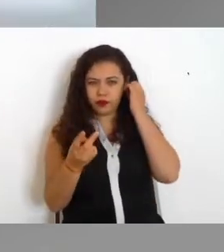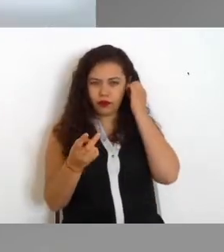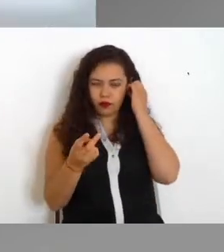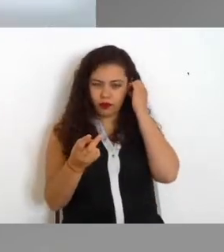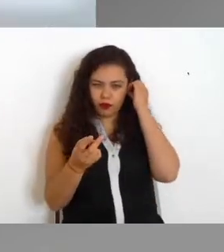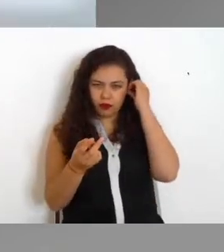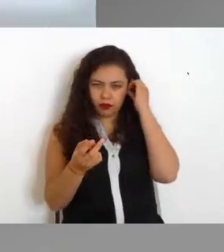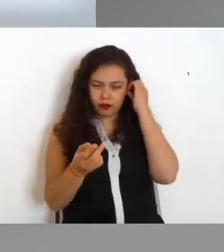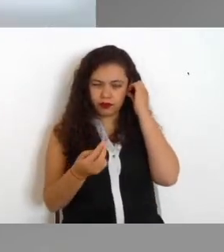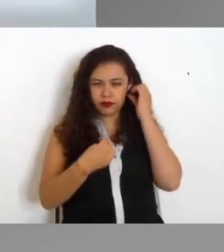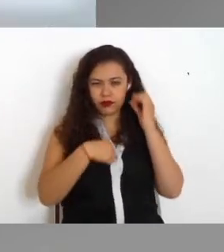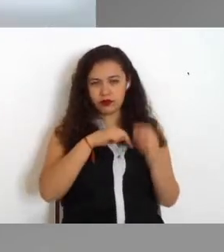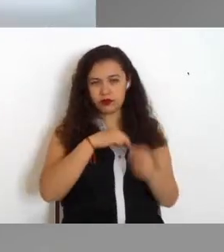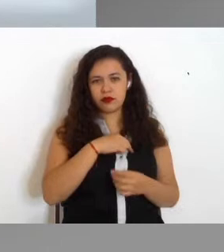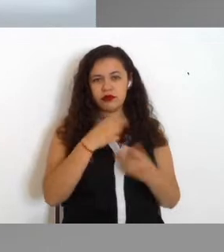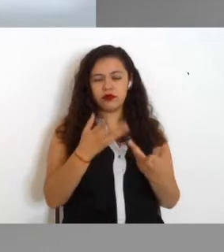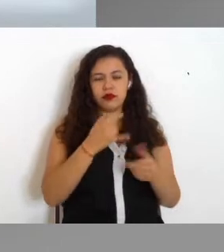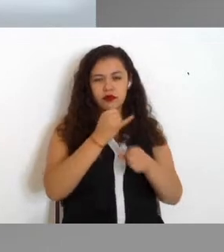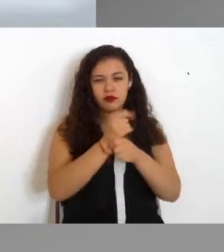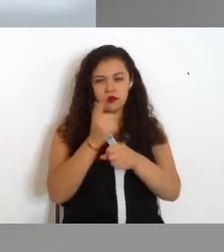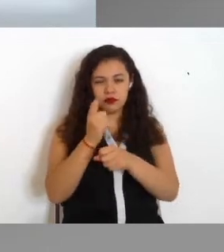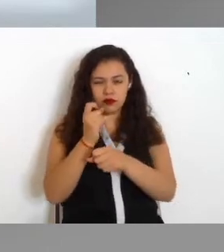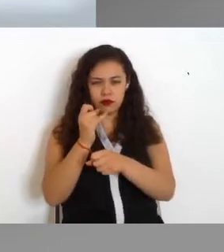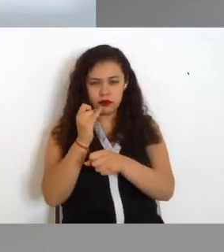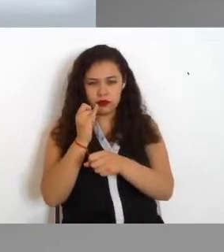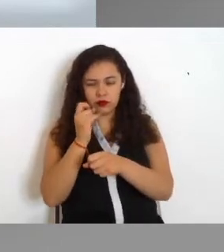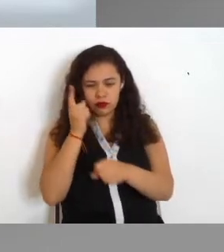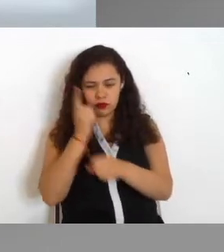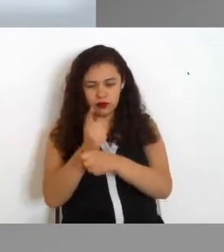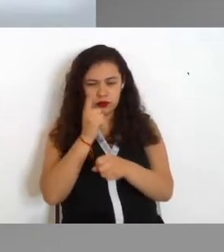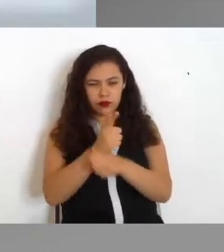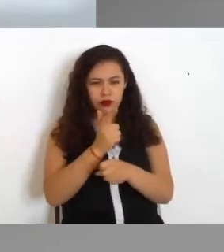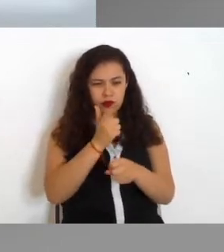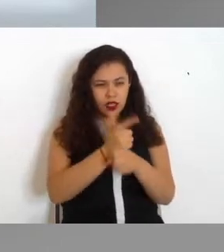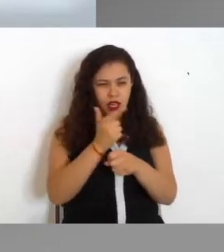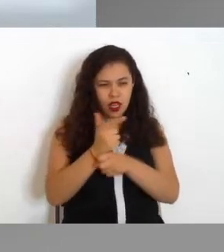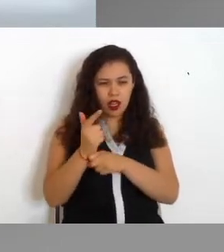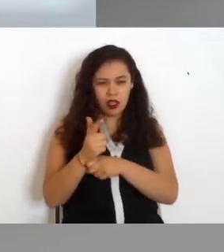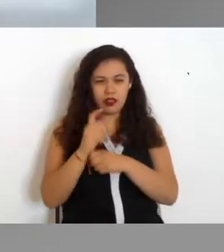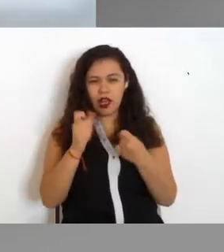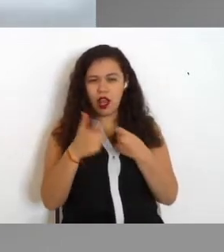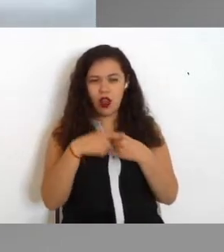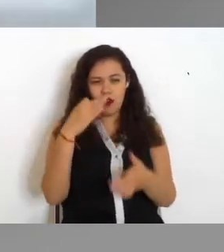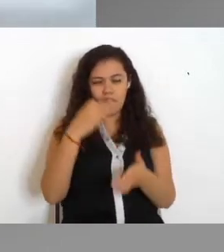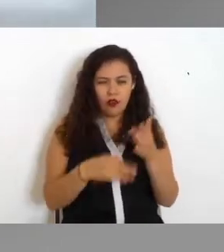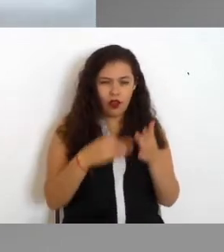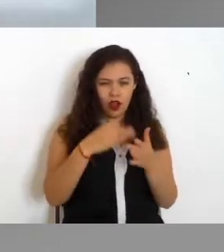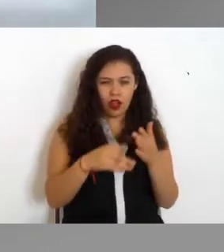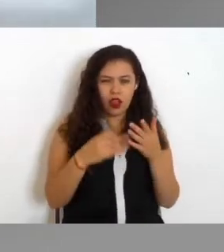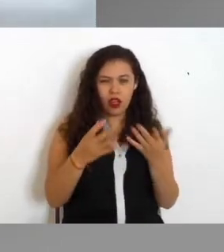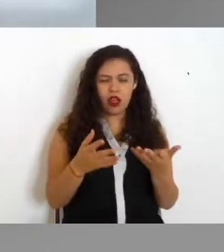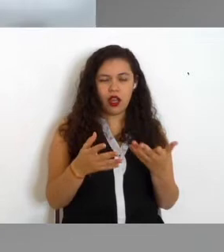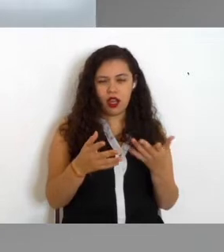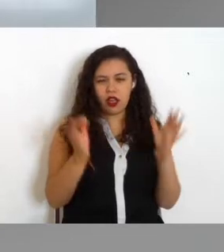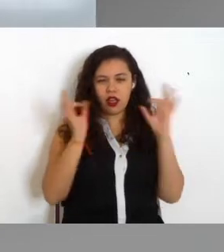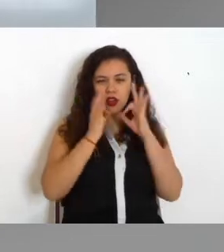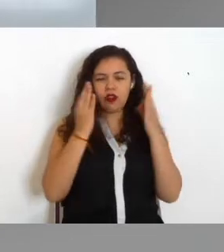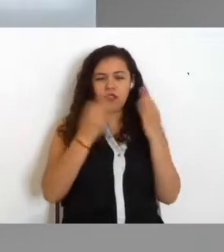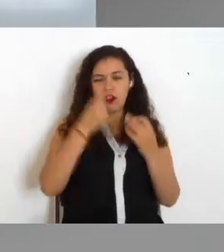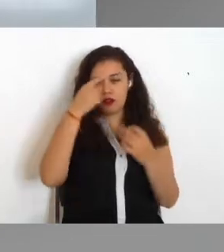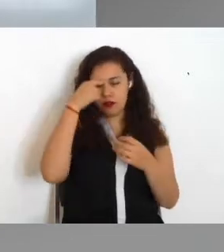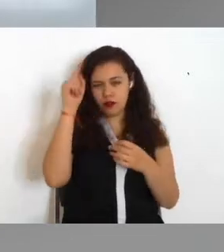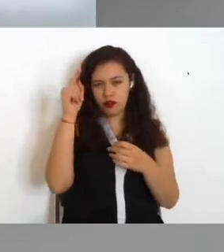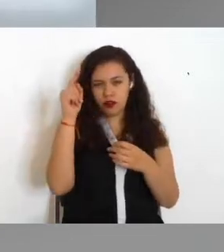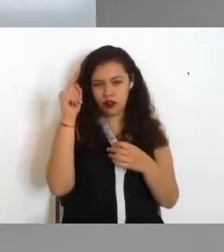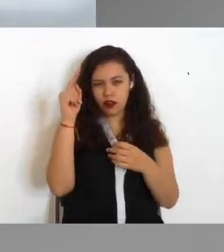identificar cabos que en algunos casos se van a amarrar en forma simple, que en